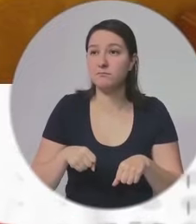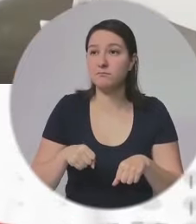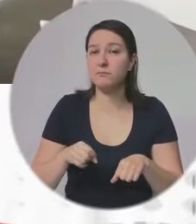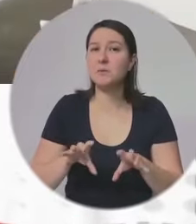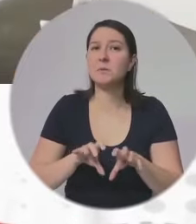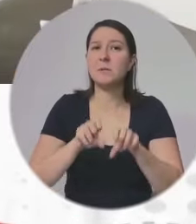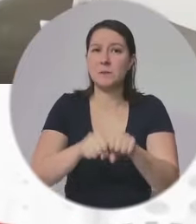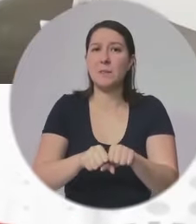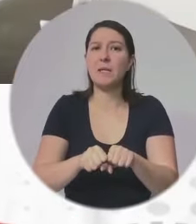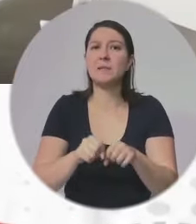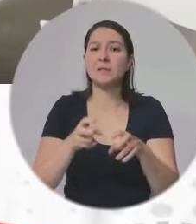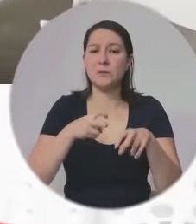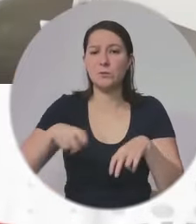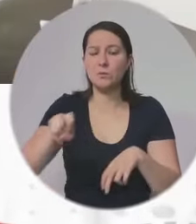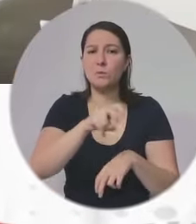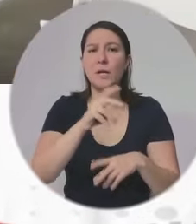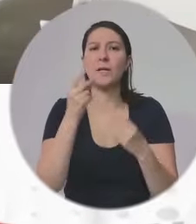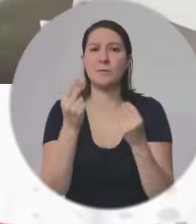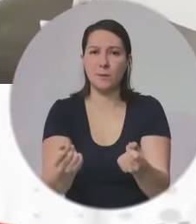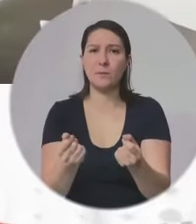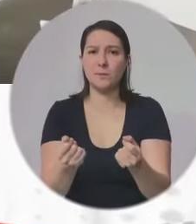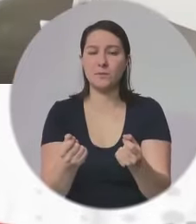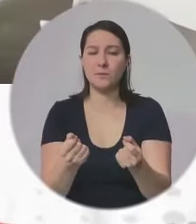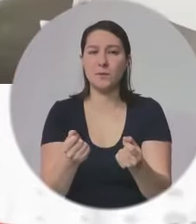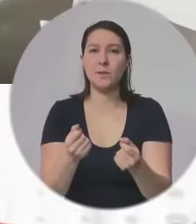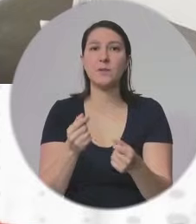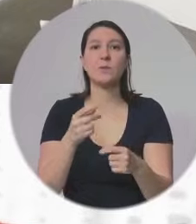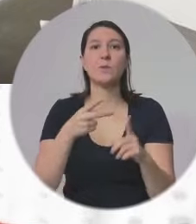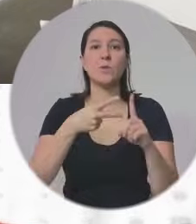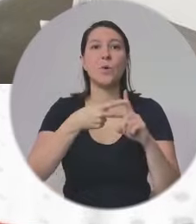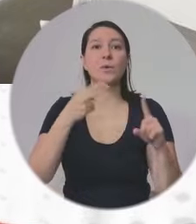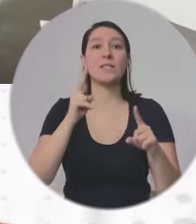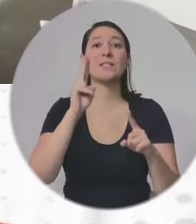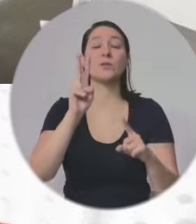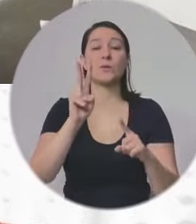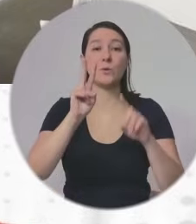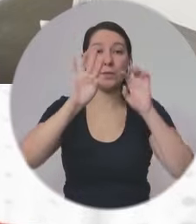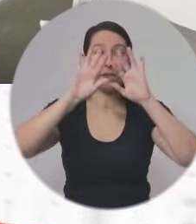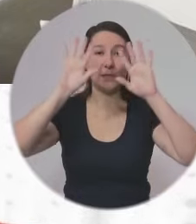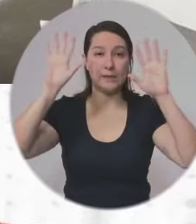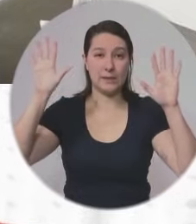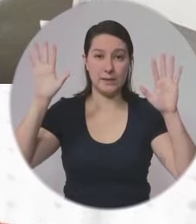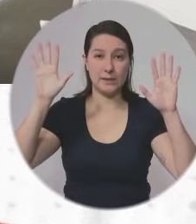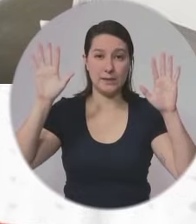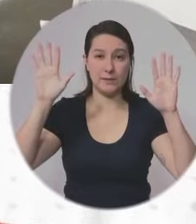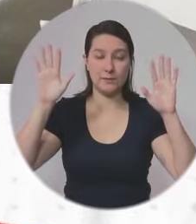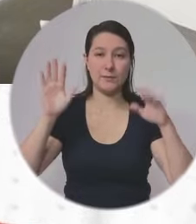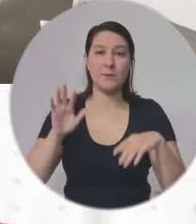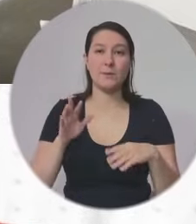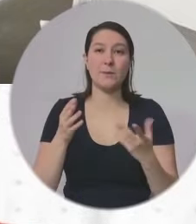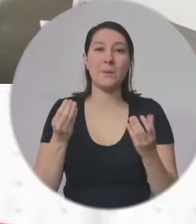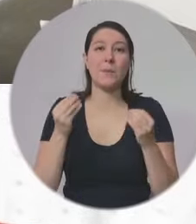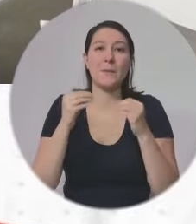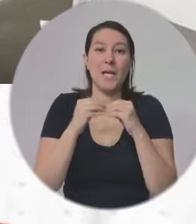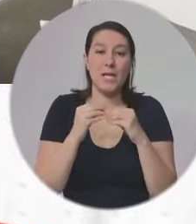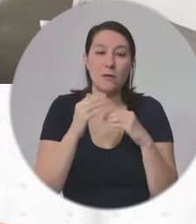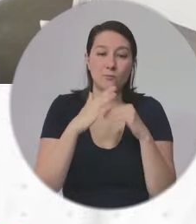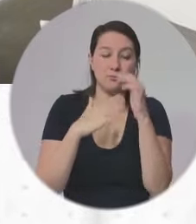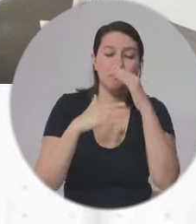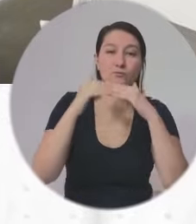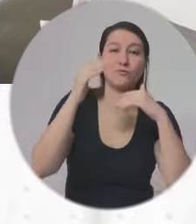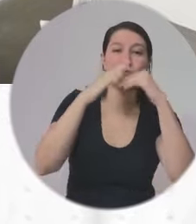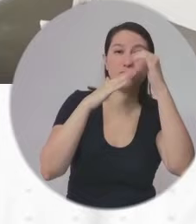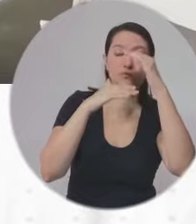viaje muy rápido luego están los hoteles de dos estrellas que ofrece un poquito más de infraestructura ofrece un poquito más de